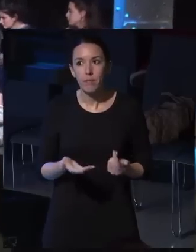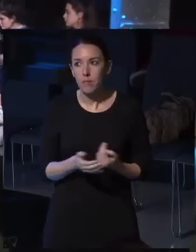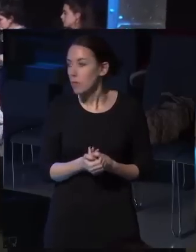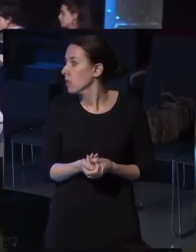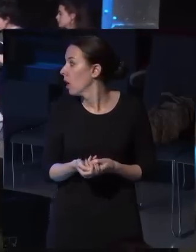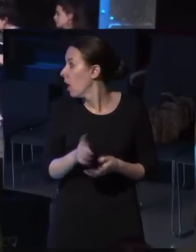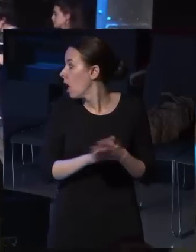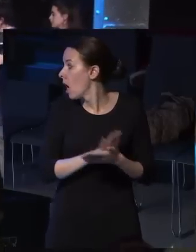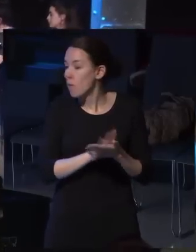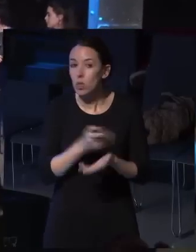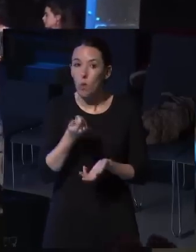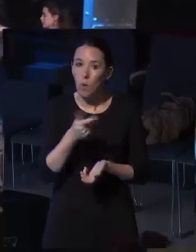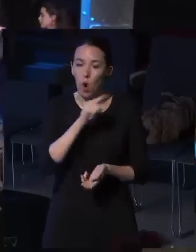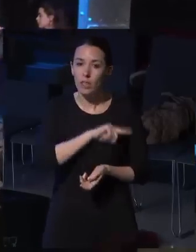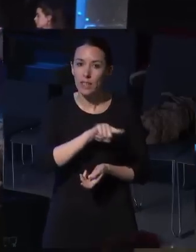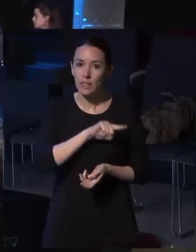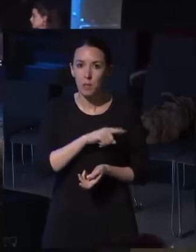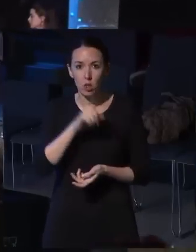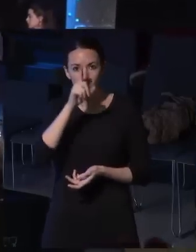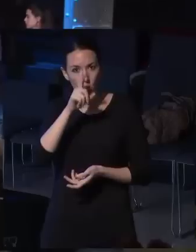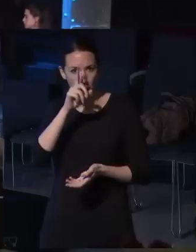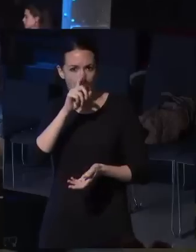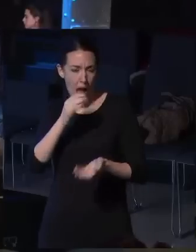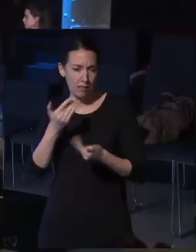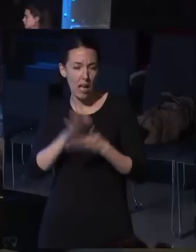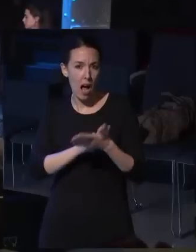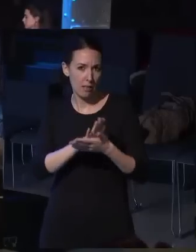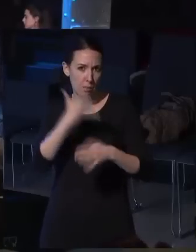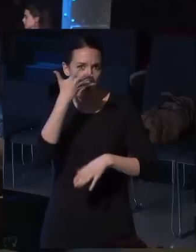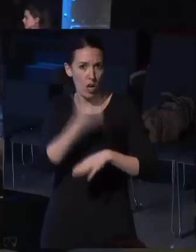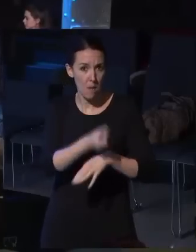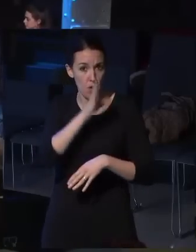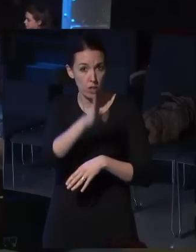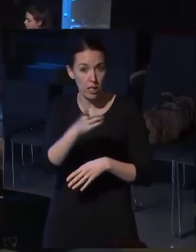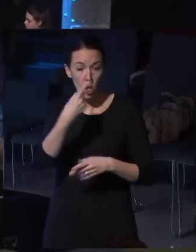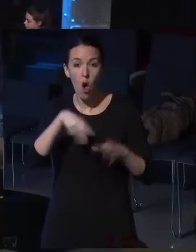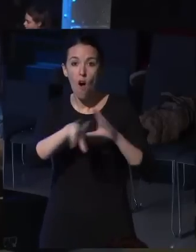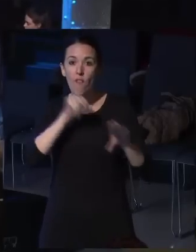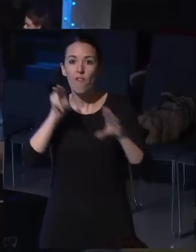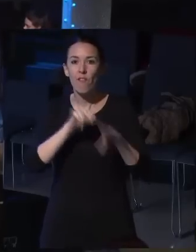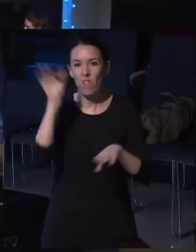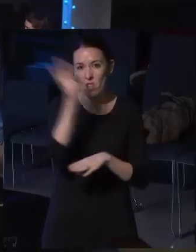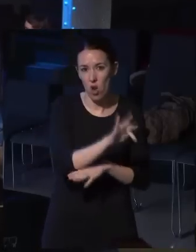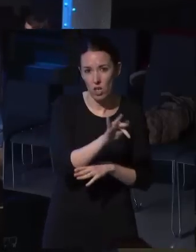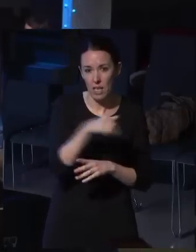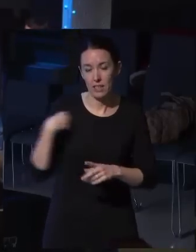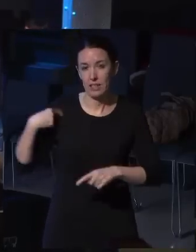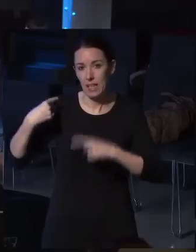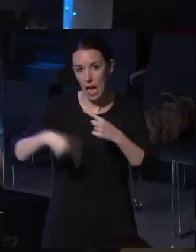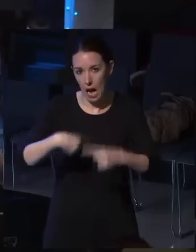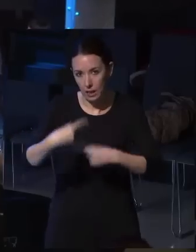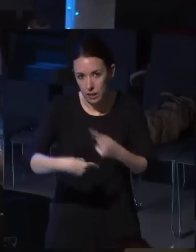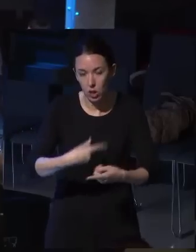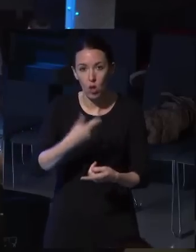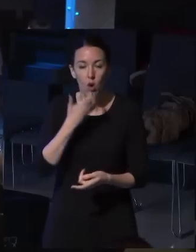poco del sentimiento que se habla antes de cuando se graba en directo, en nuestros videoclips, hacemos videoclips clásicos también de, bueno, pues